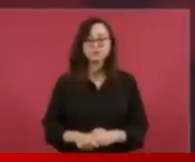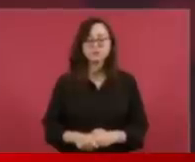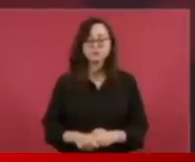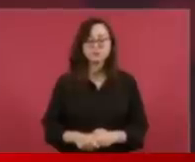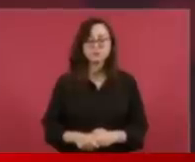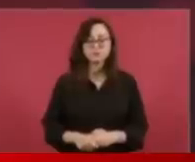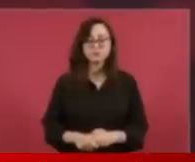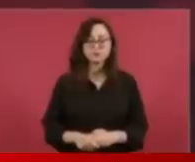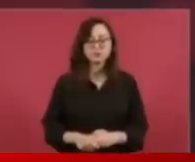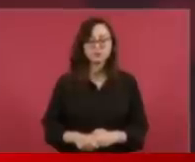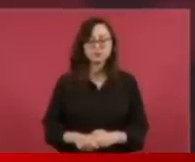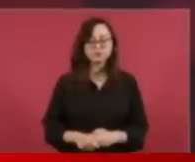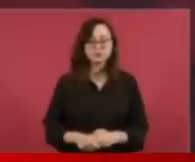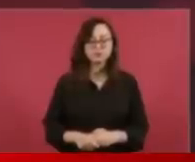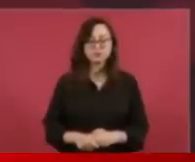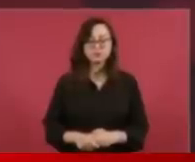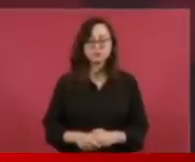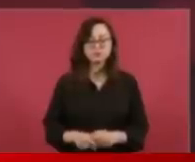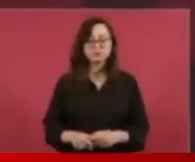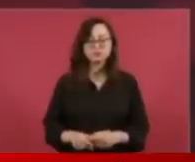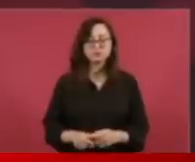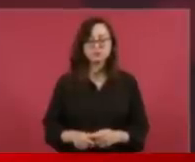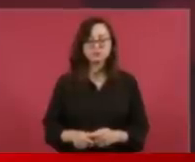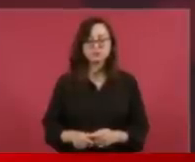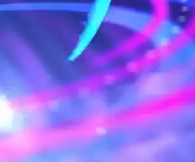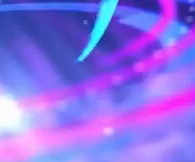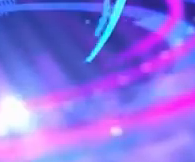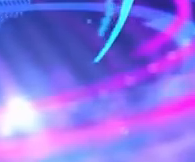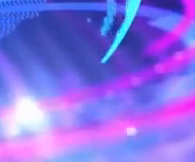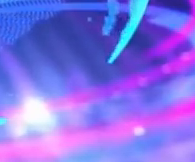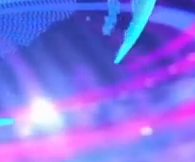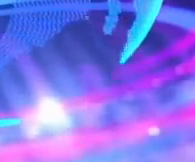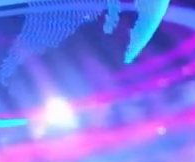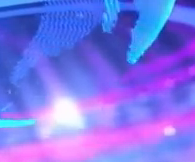Antes no era así,